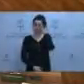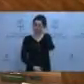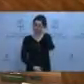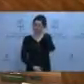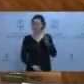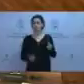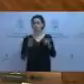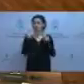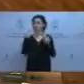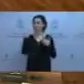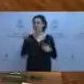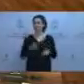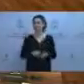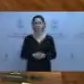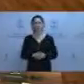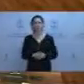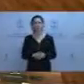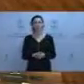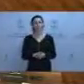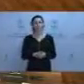Muchas gracias, señor presidente.